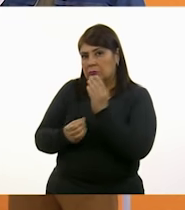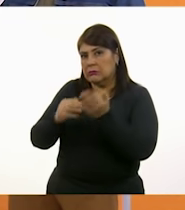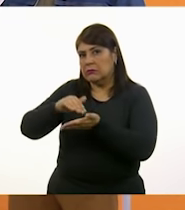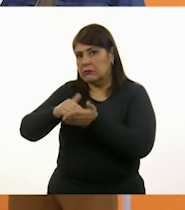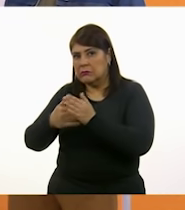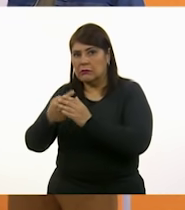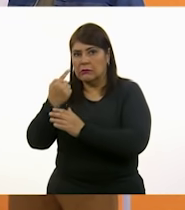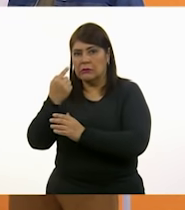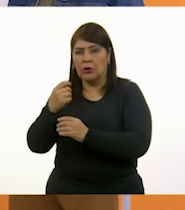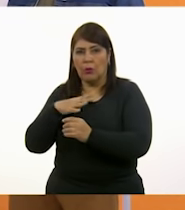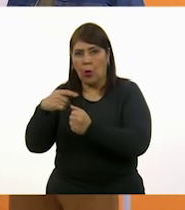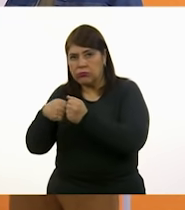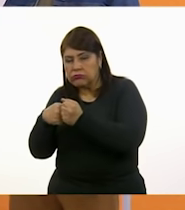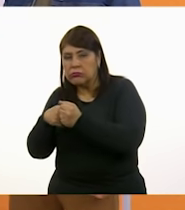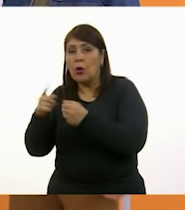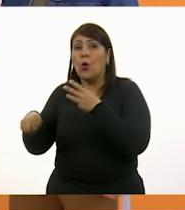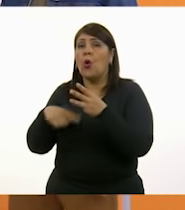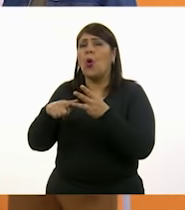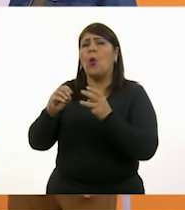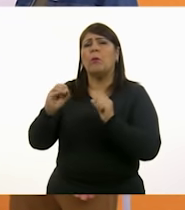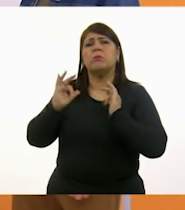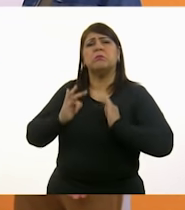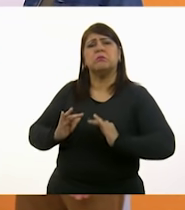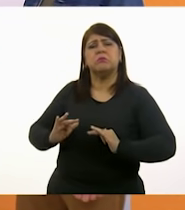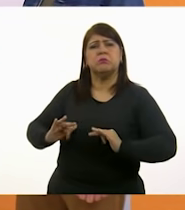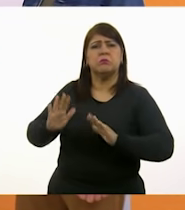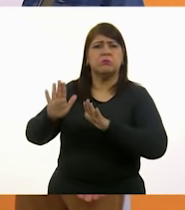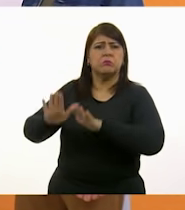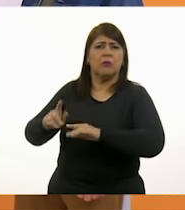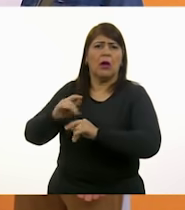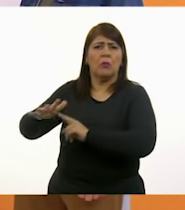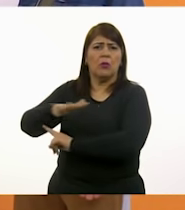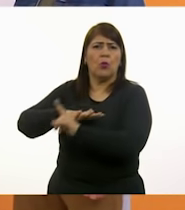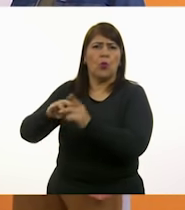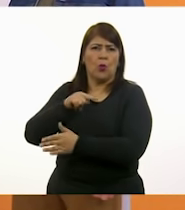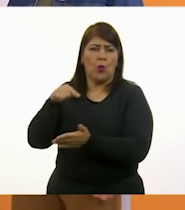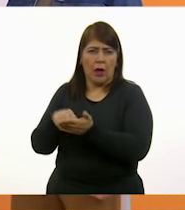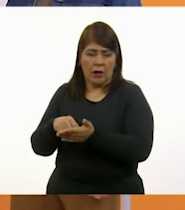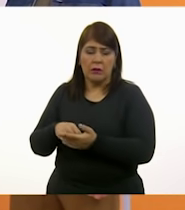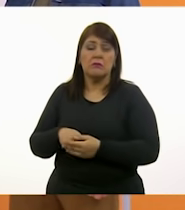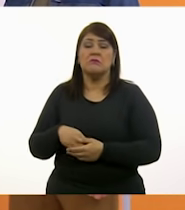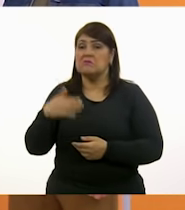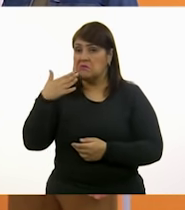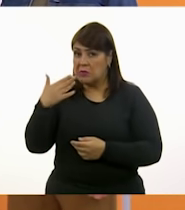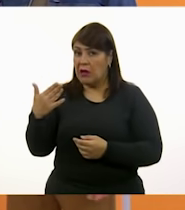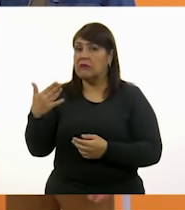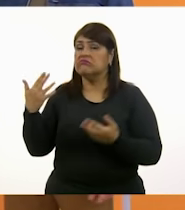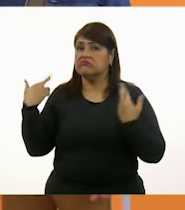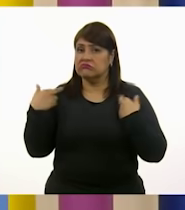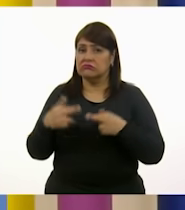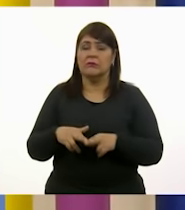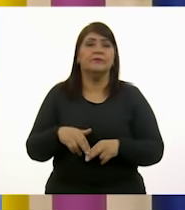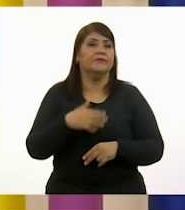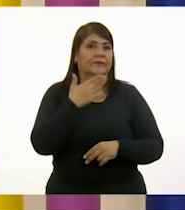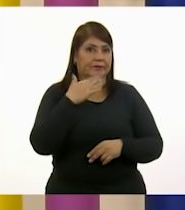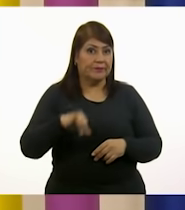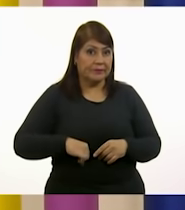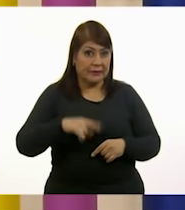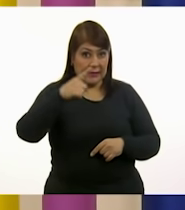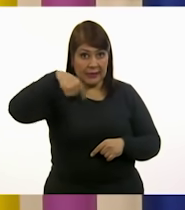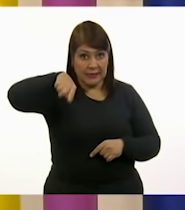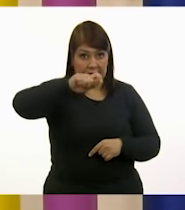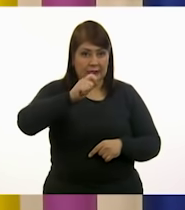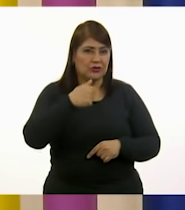estar tranquilos en su casa Así es, Pepe Muy bien, profe Danis Muy interesante Bueno, pues ustedes en casa